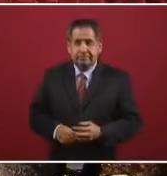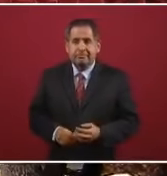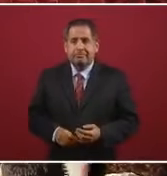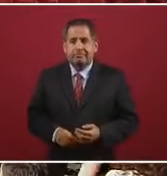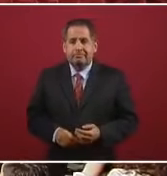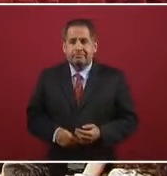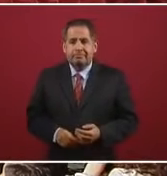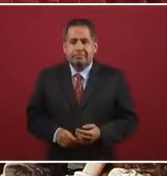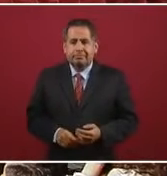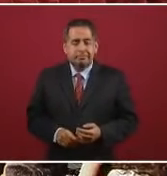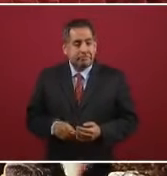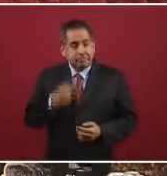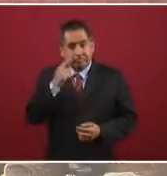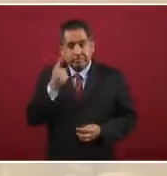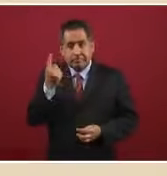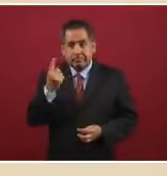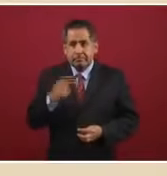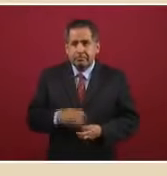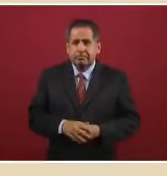solo en un vuelo.